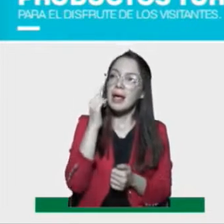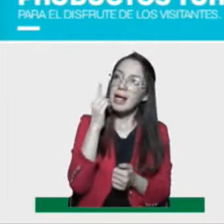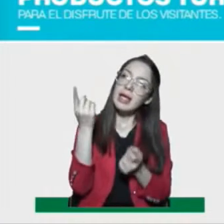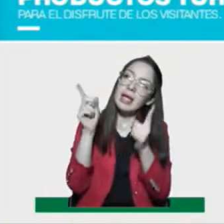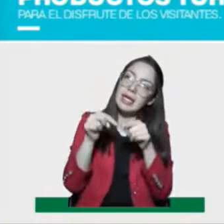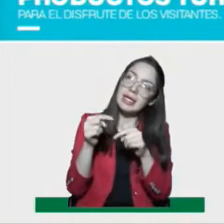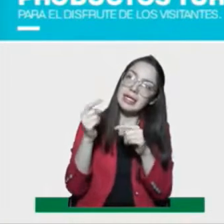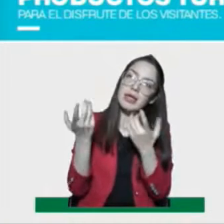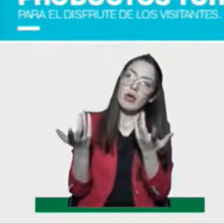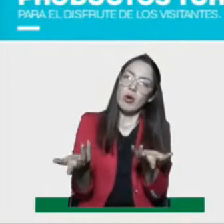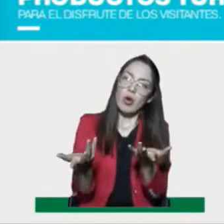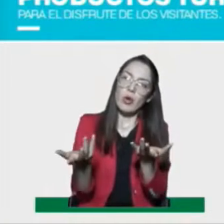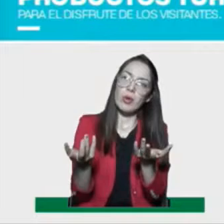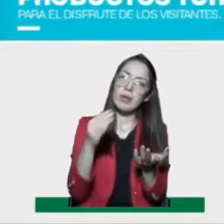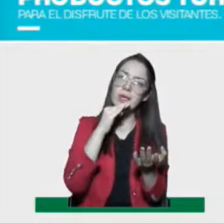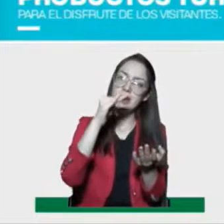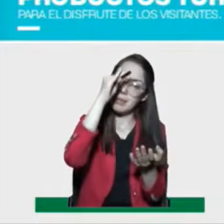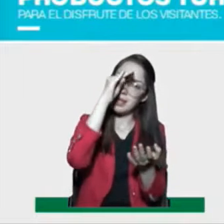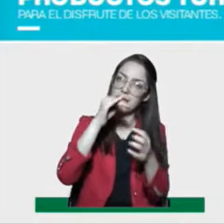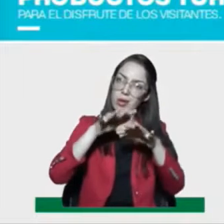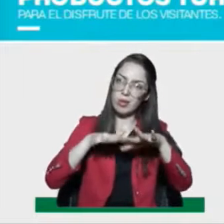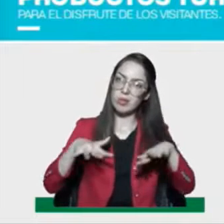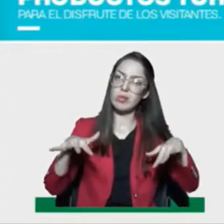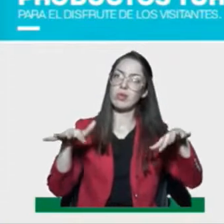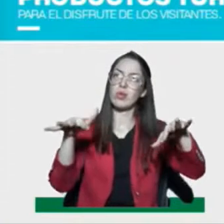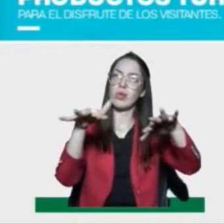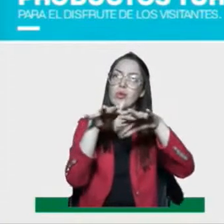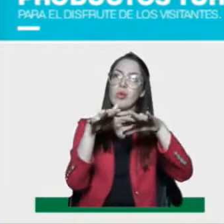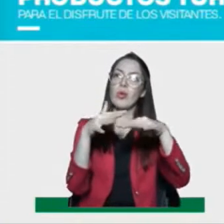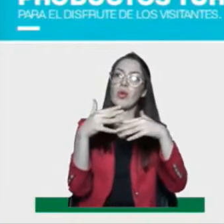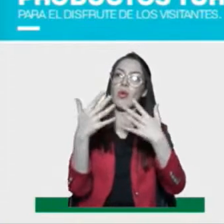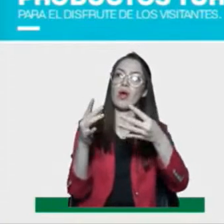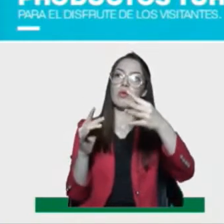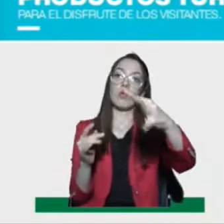es cómo la vocación de nuestro territorio está dado